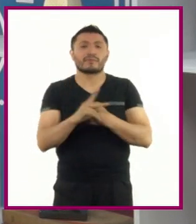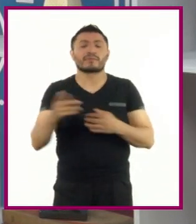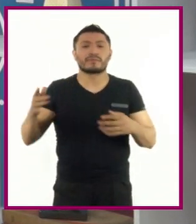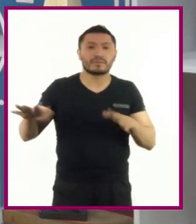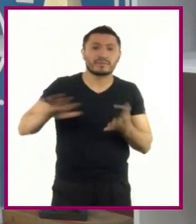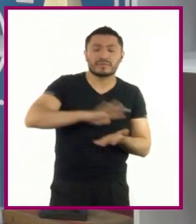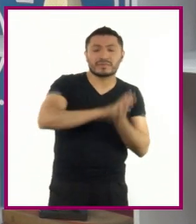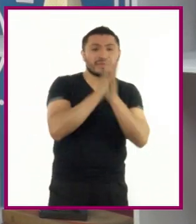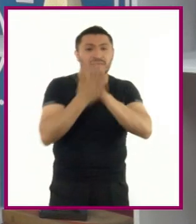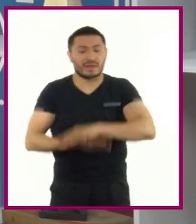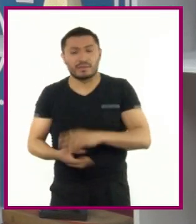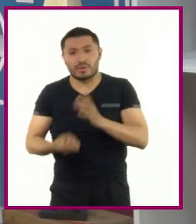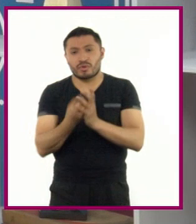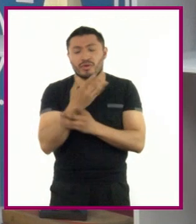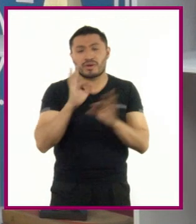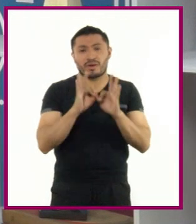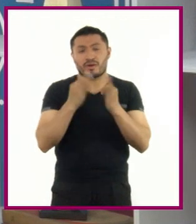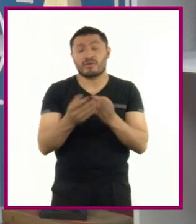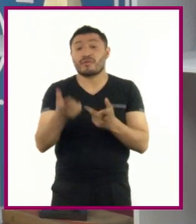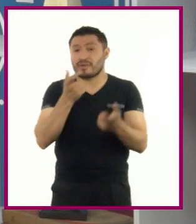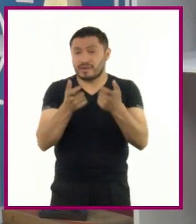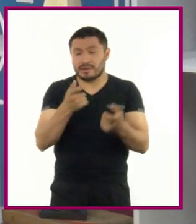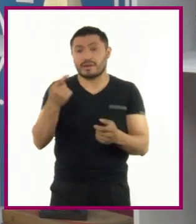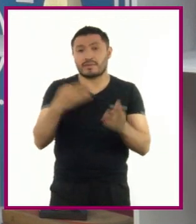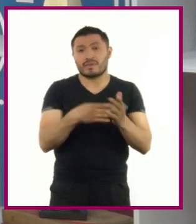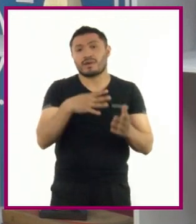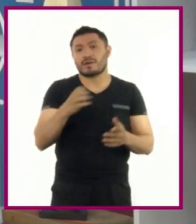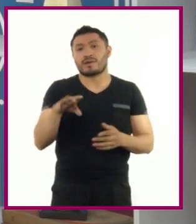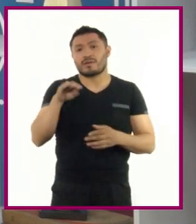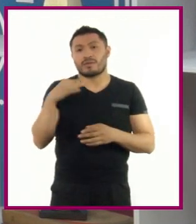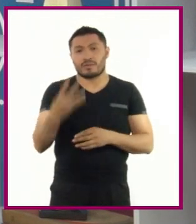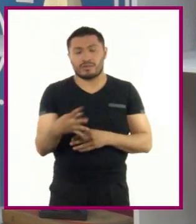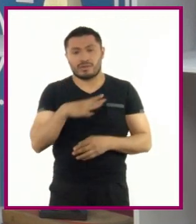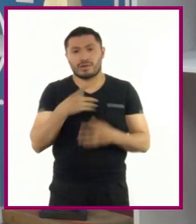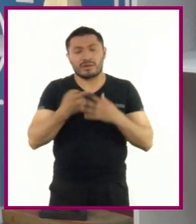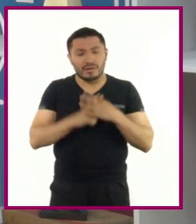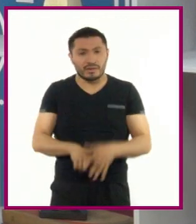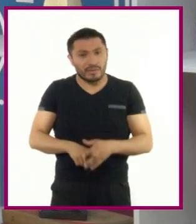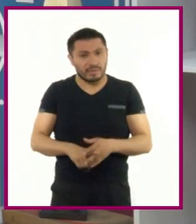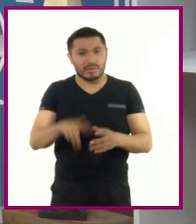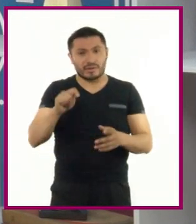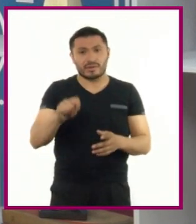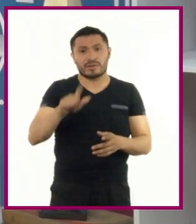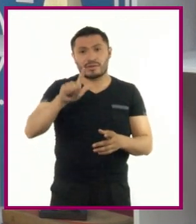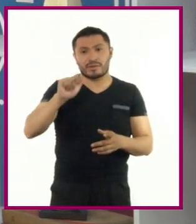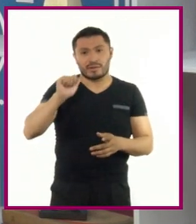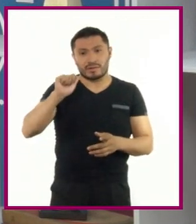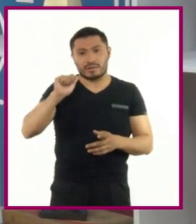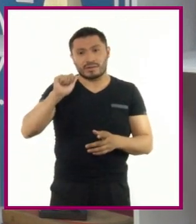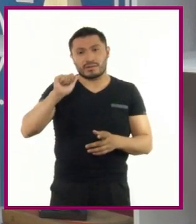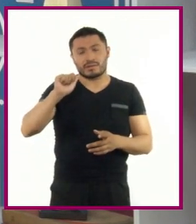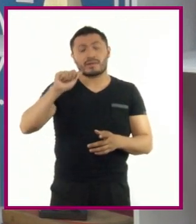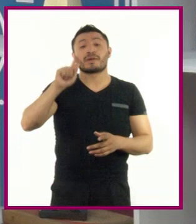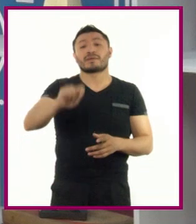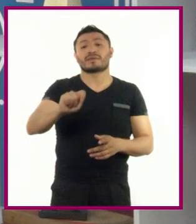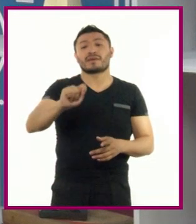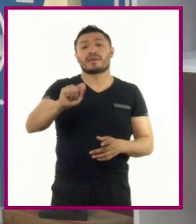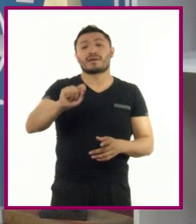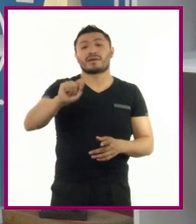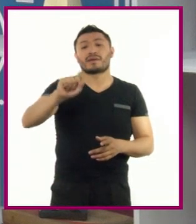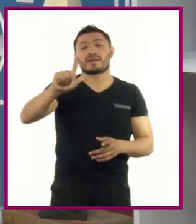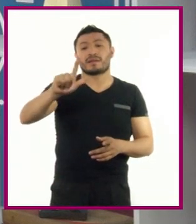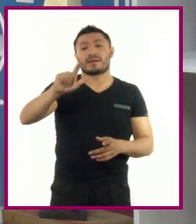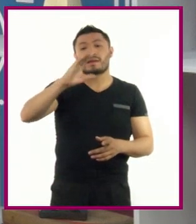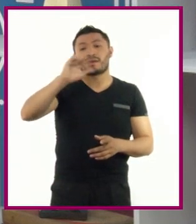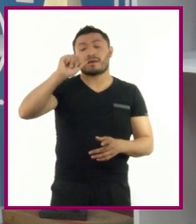por un nuevo modelo económico, y en 1994 entró en vigor el Telecán. Aunque el tratado pareció no